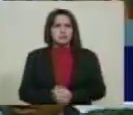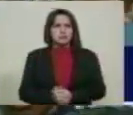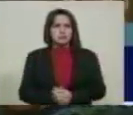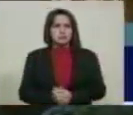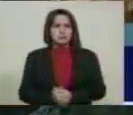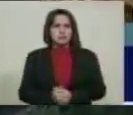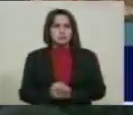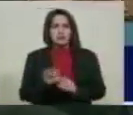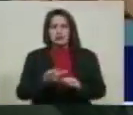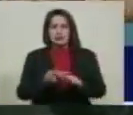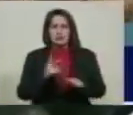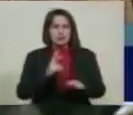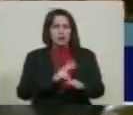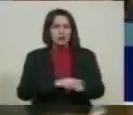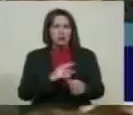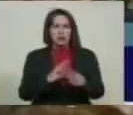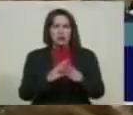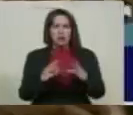lo peor de todo